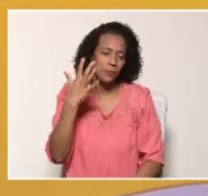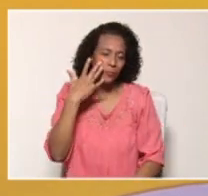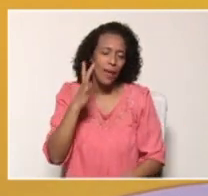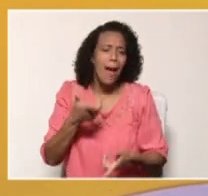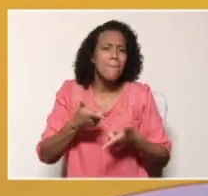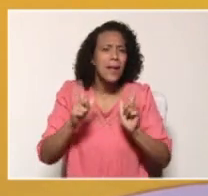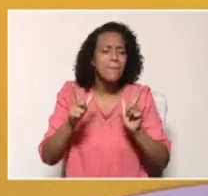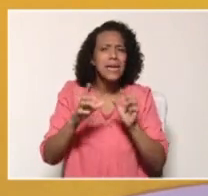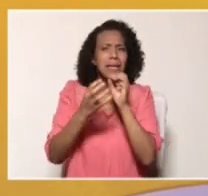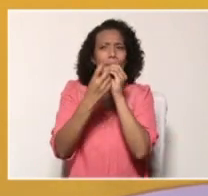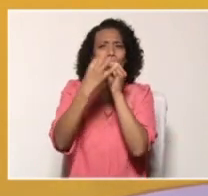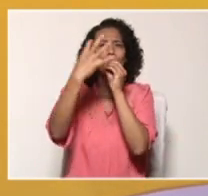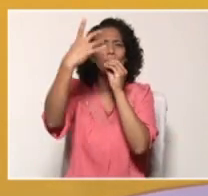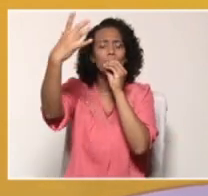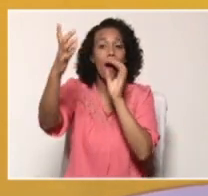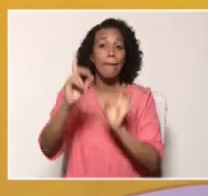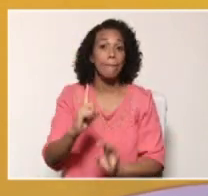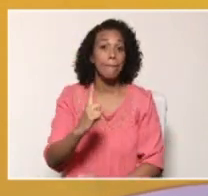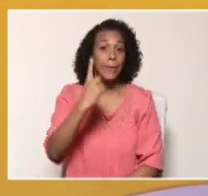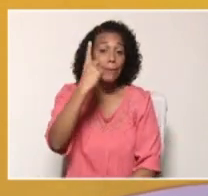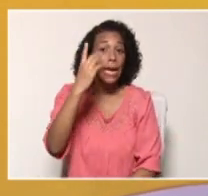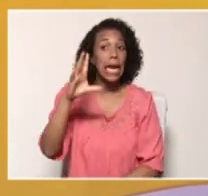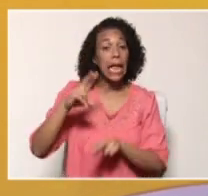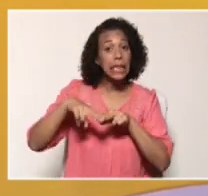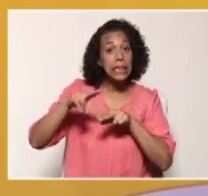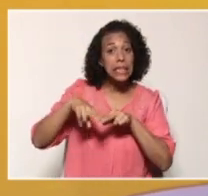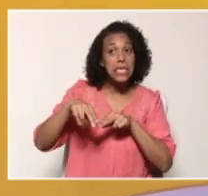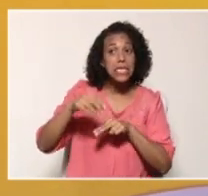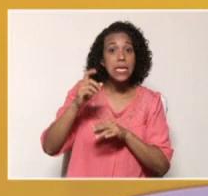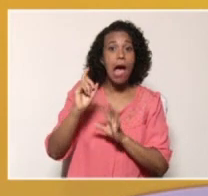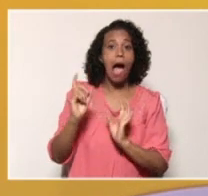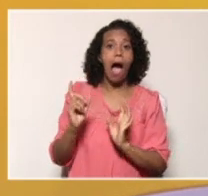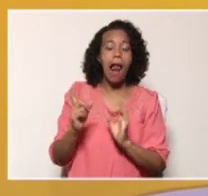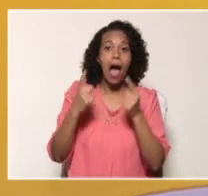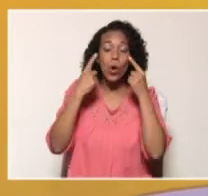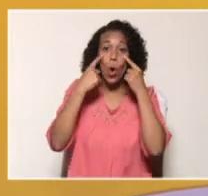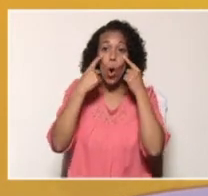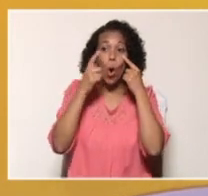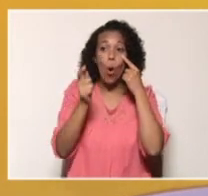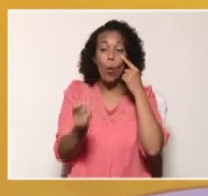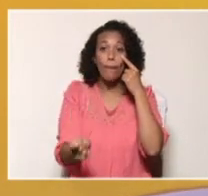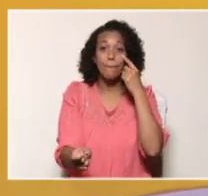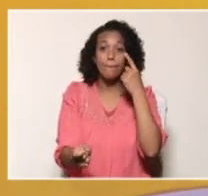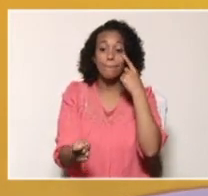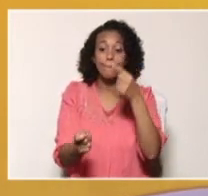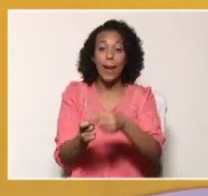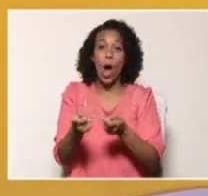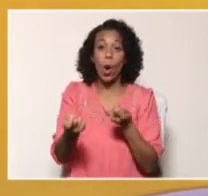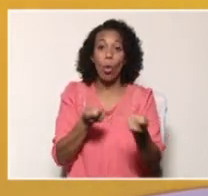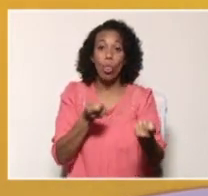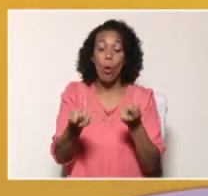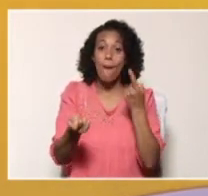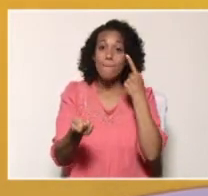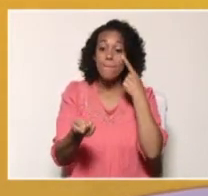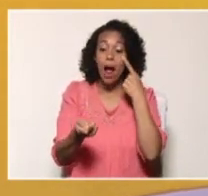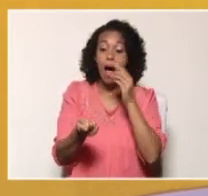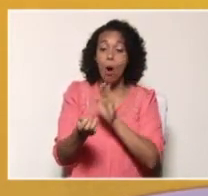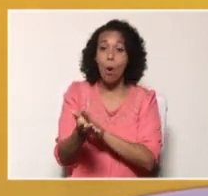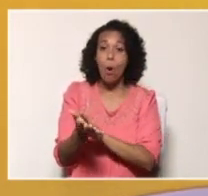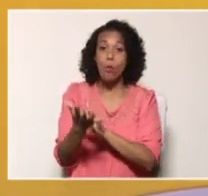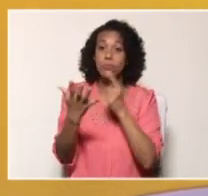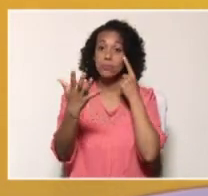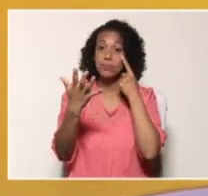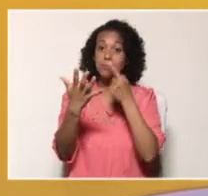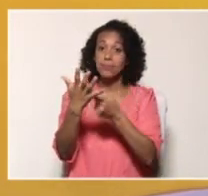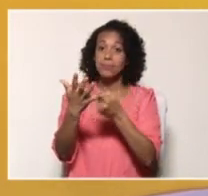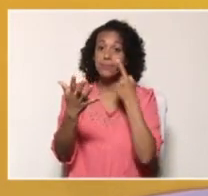te permiten las burbujas? Primero, que el niño y la niña tengan la coordinación, ojos y mano.